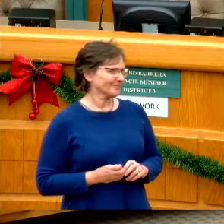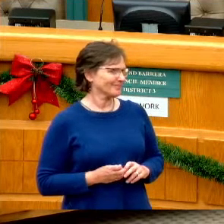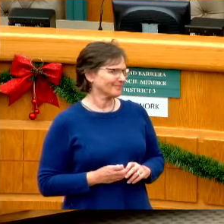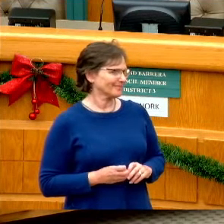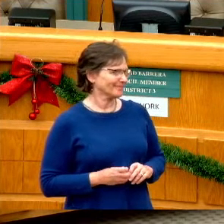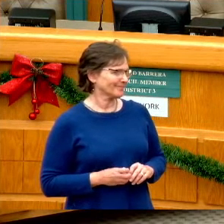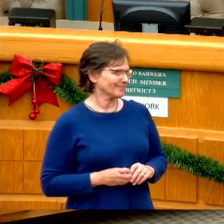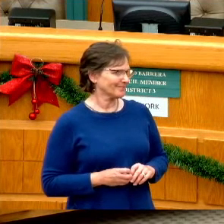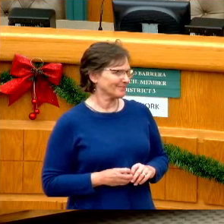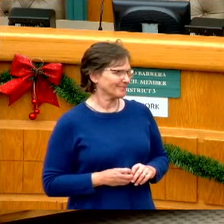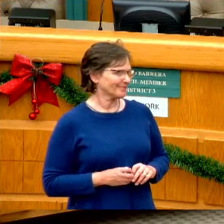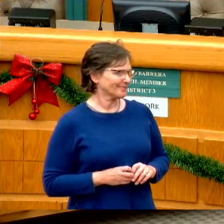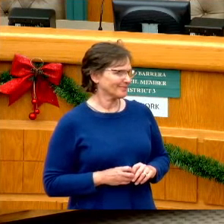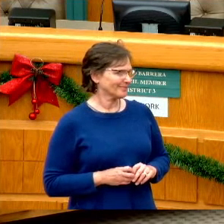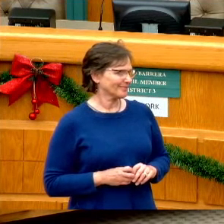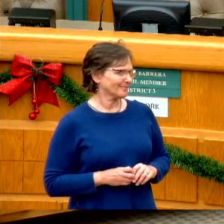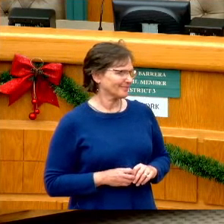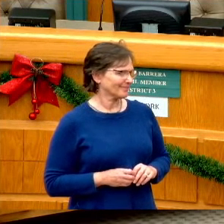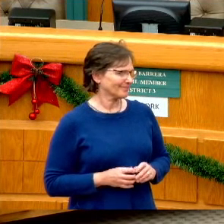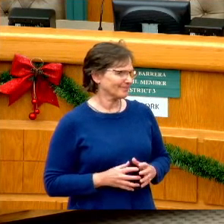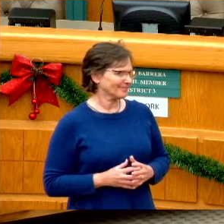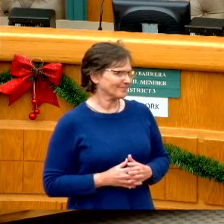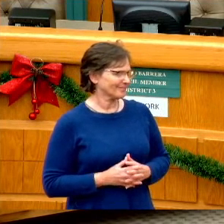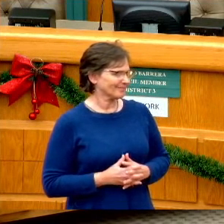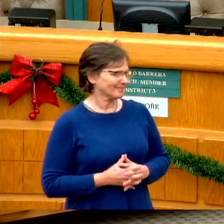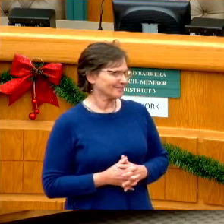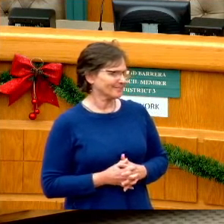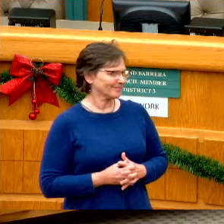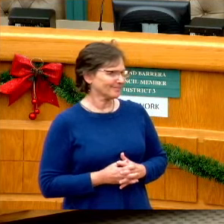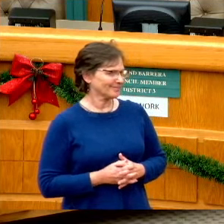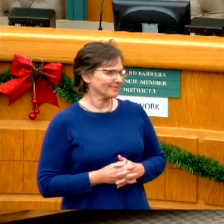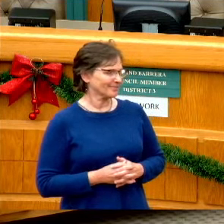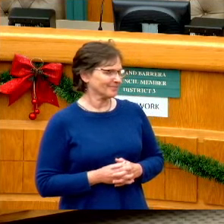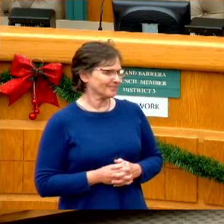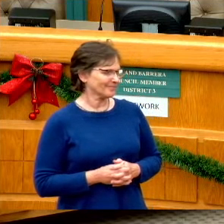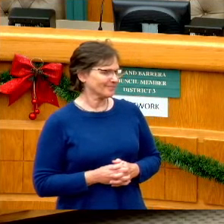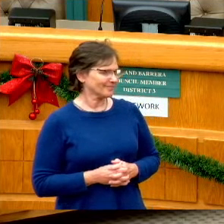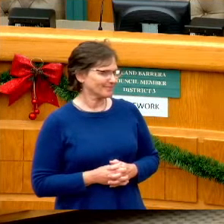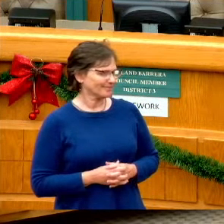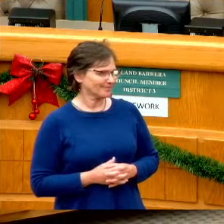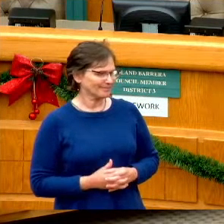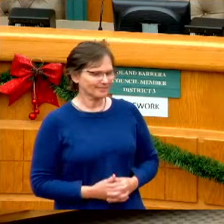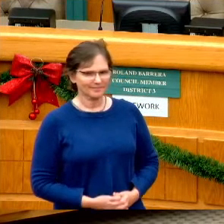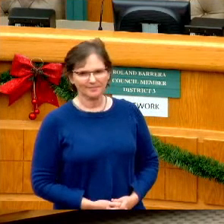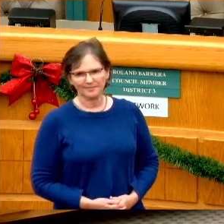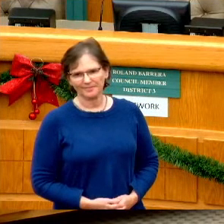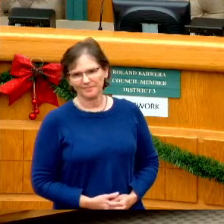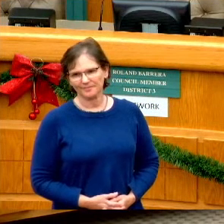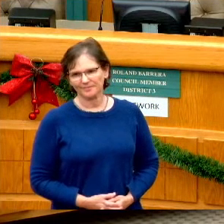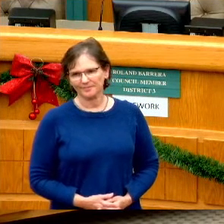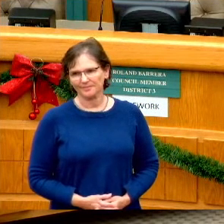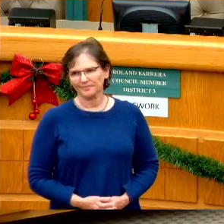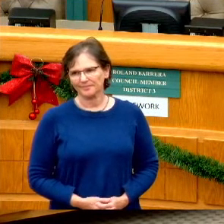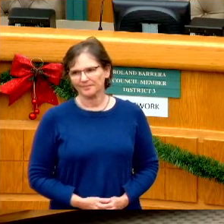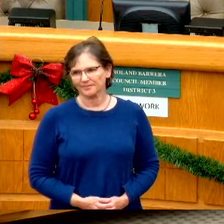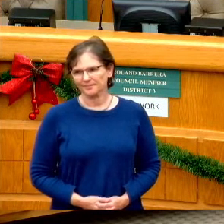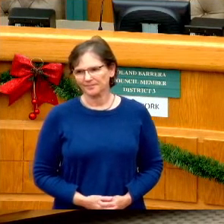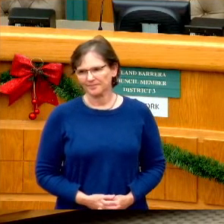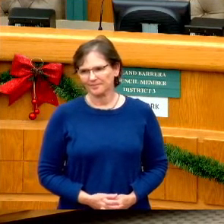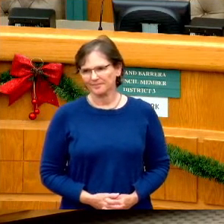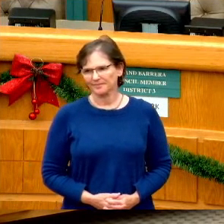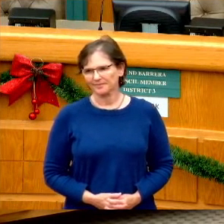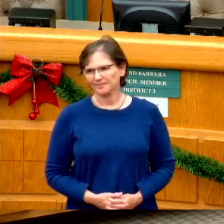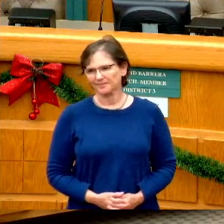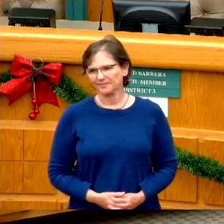se encuentra en 774 personas. El condado de Nueces continúa siendo el condado con el mayor número de casos en el área de la costa.